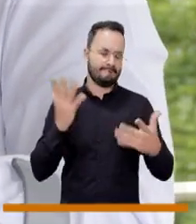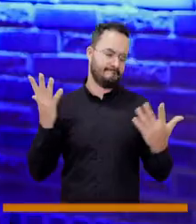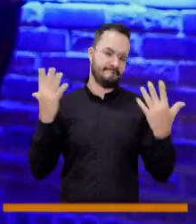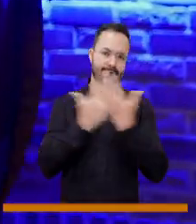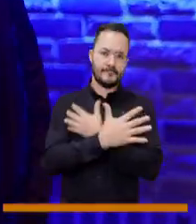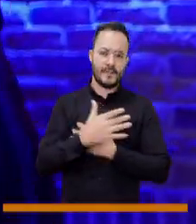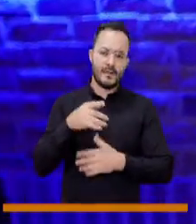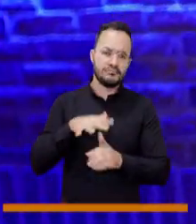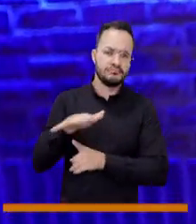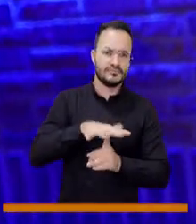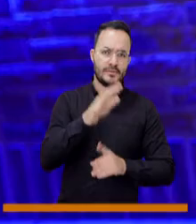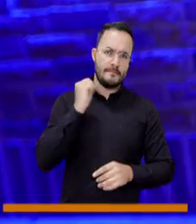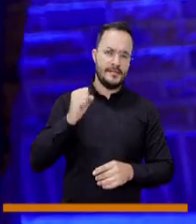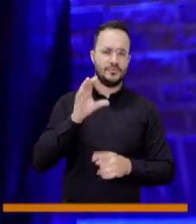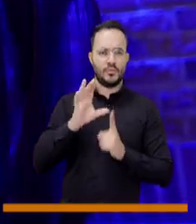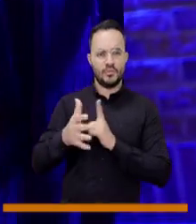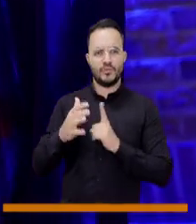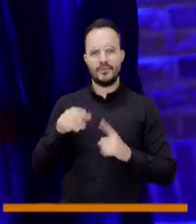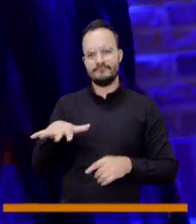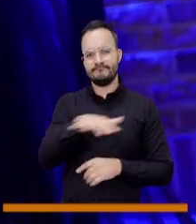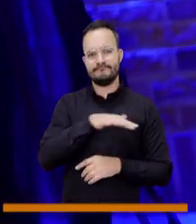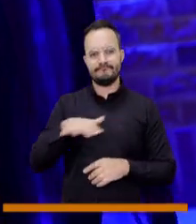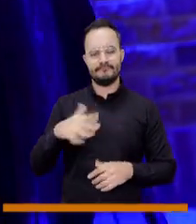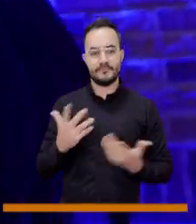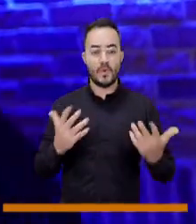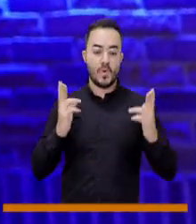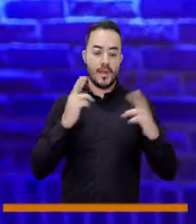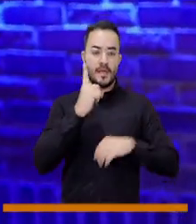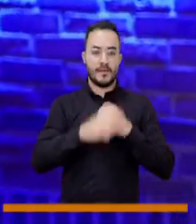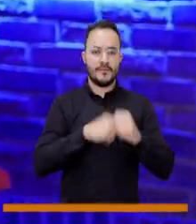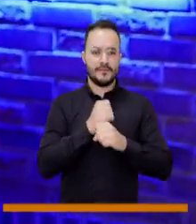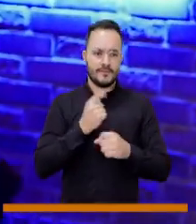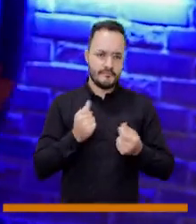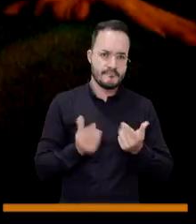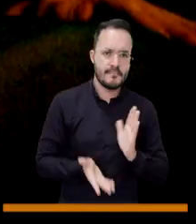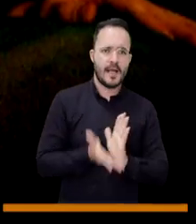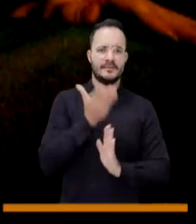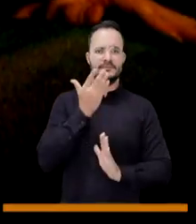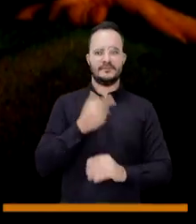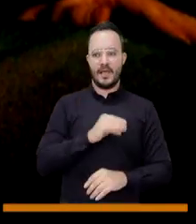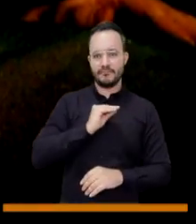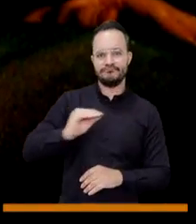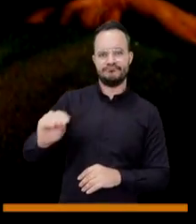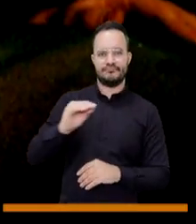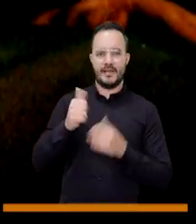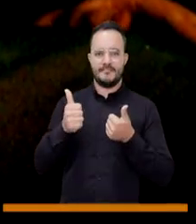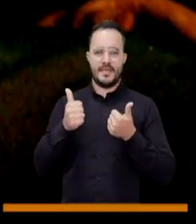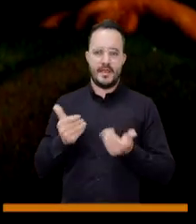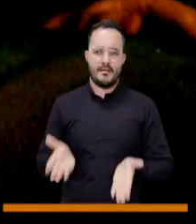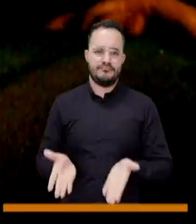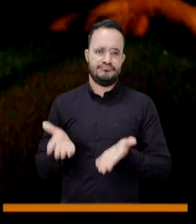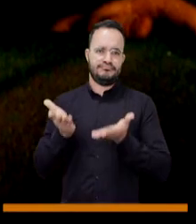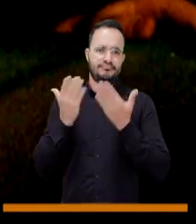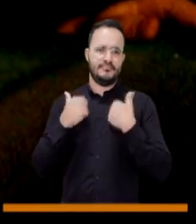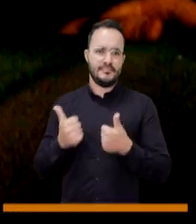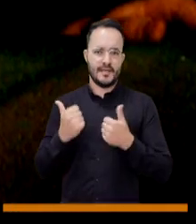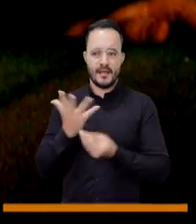y cultural. Pues bien, que para el próximo año se pueda iniciar con un presupuesto mayor que le